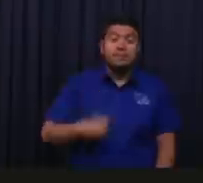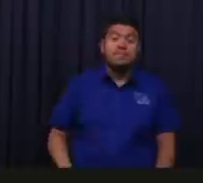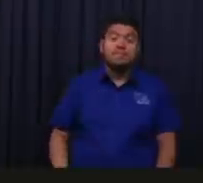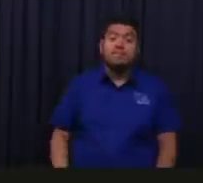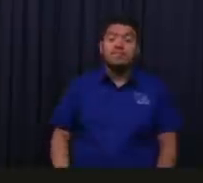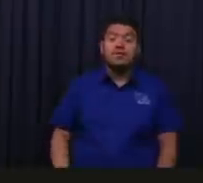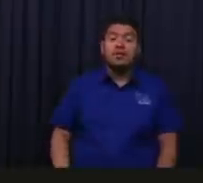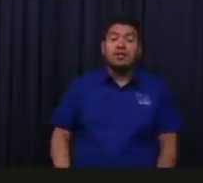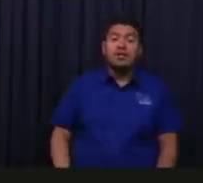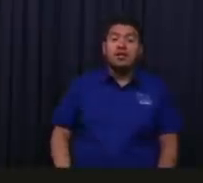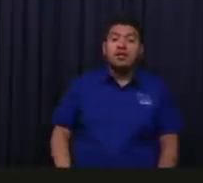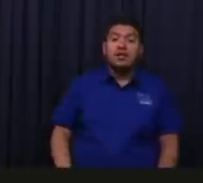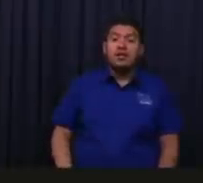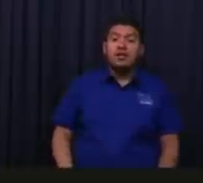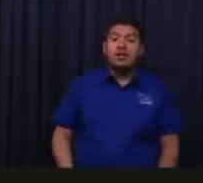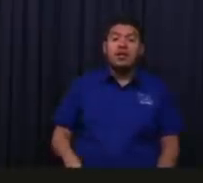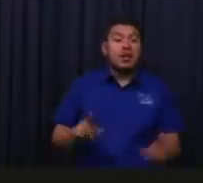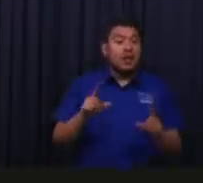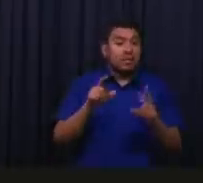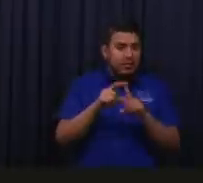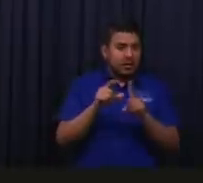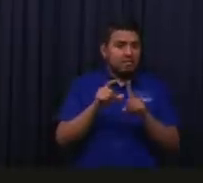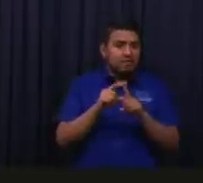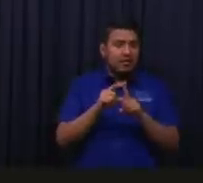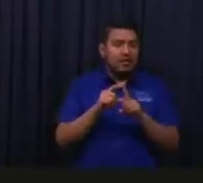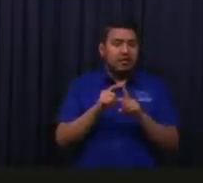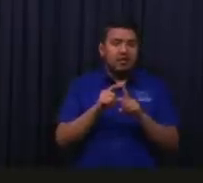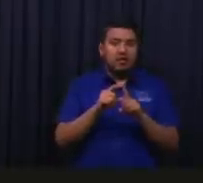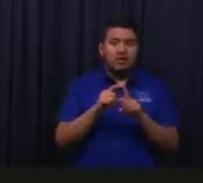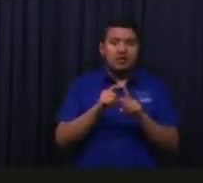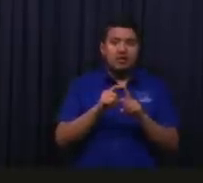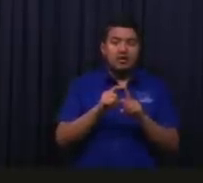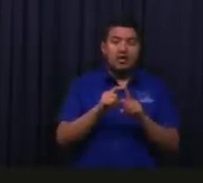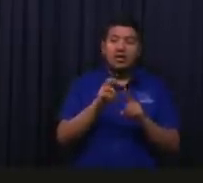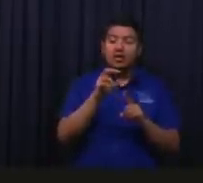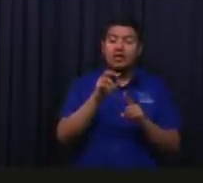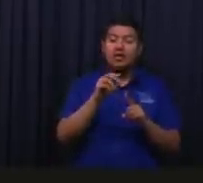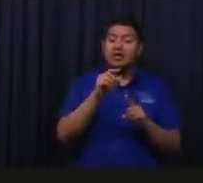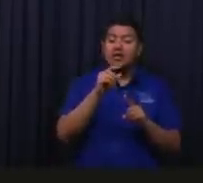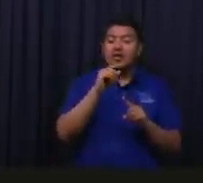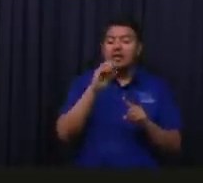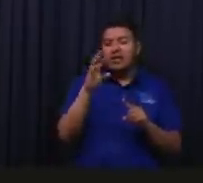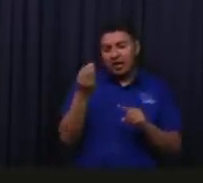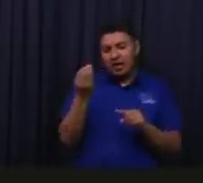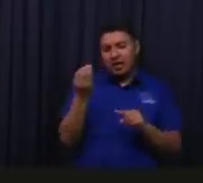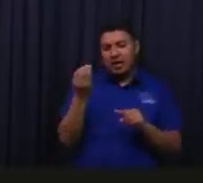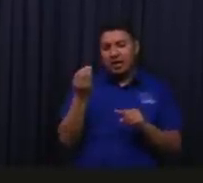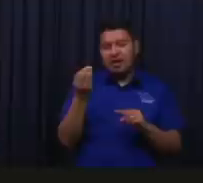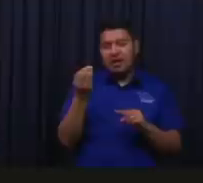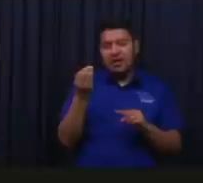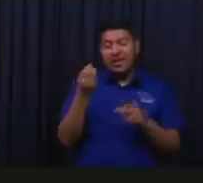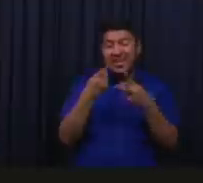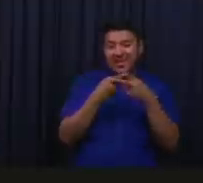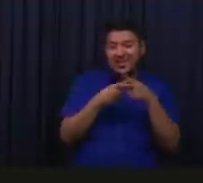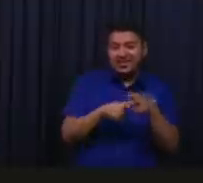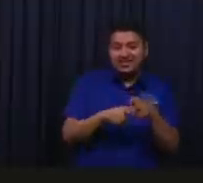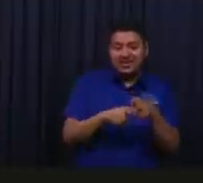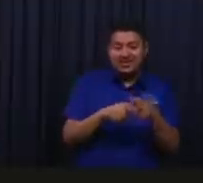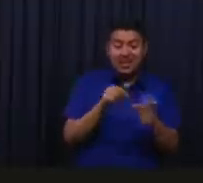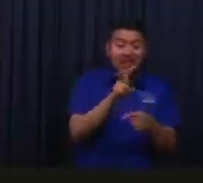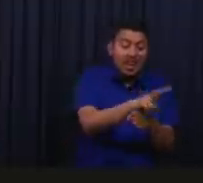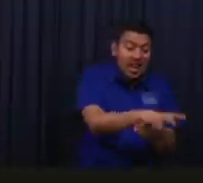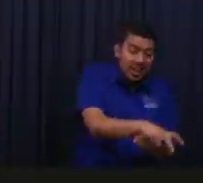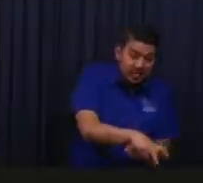en el hebreo lo que dice no es comenzó a labrar la tierra. Así nos lo tradujeron a nosotros.